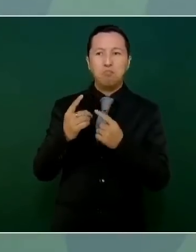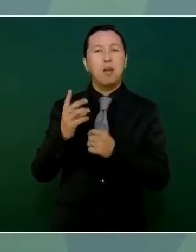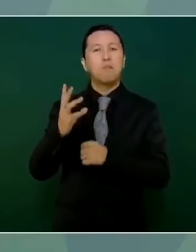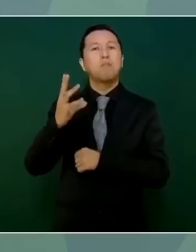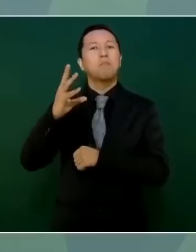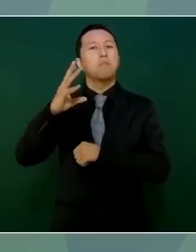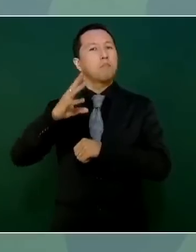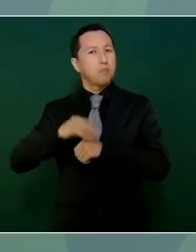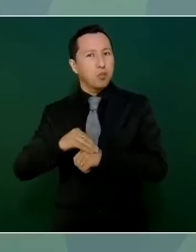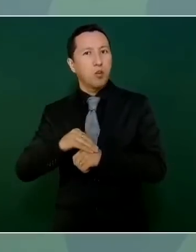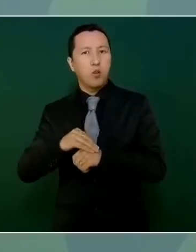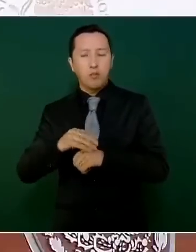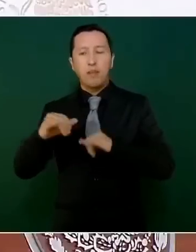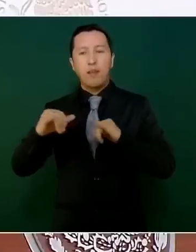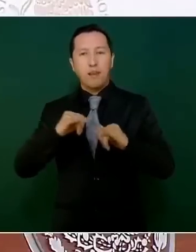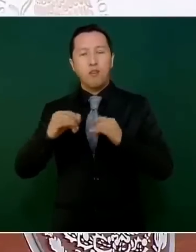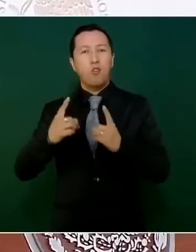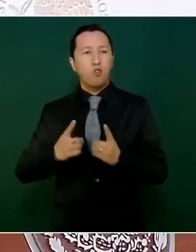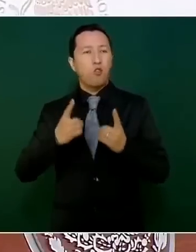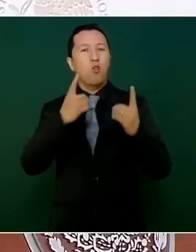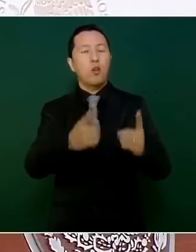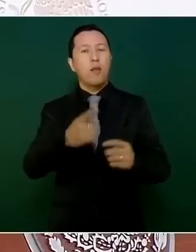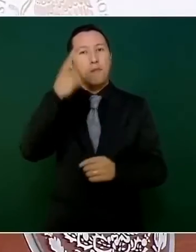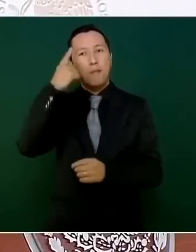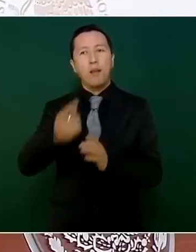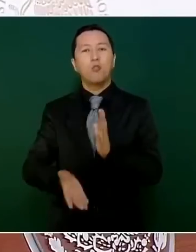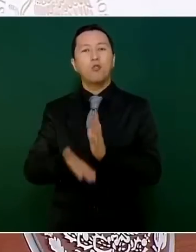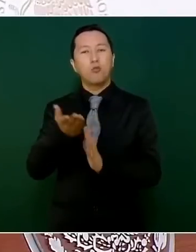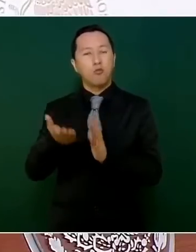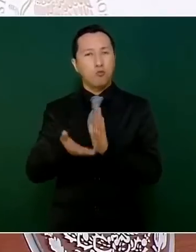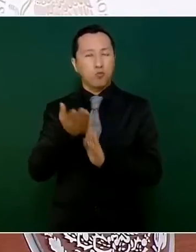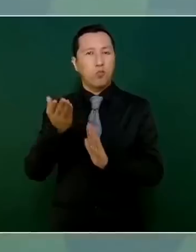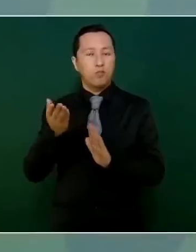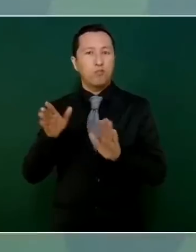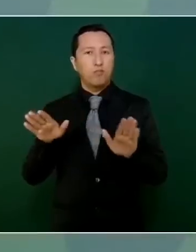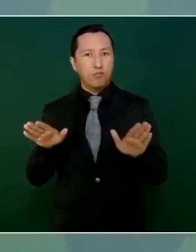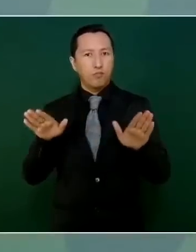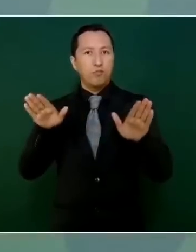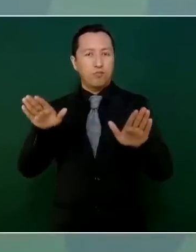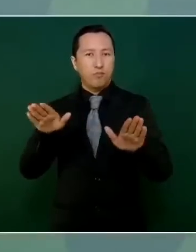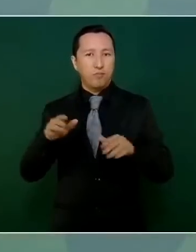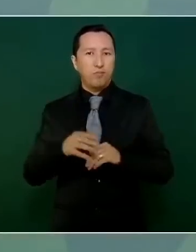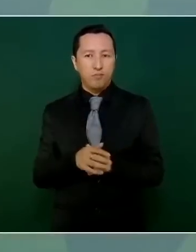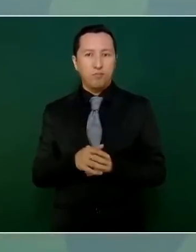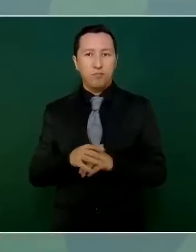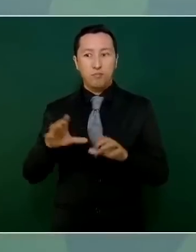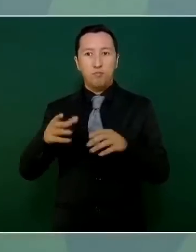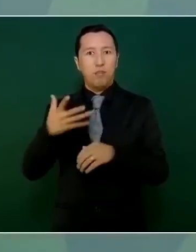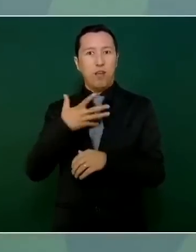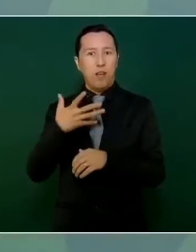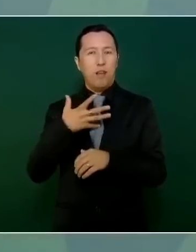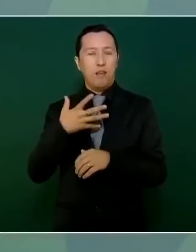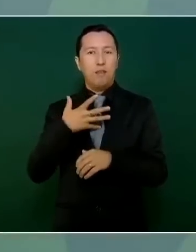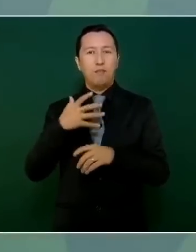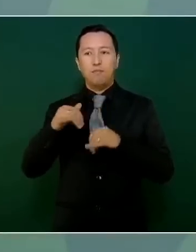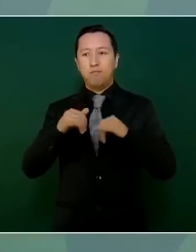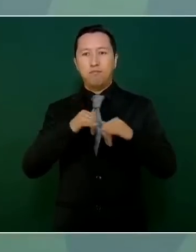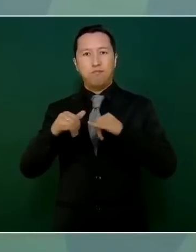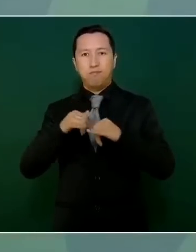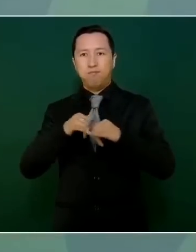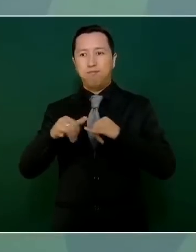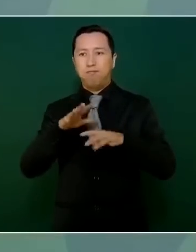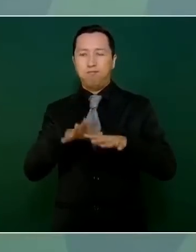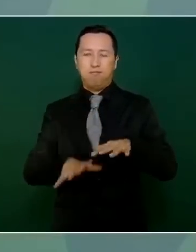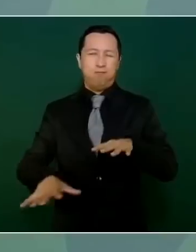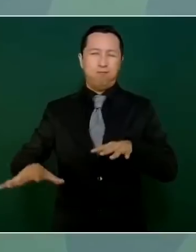mucho porque ese ejido tiene casi 100,000 hectáreas